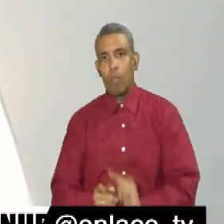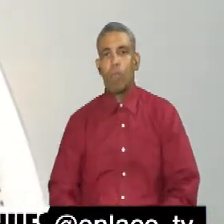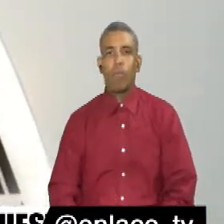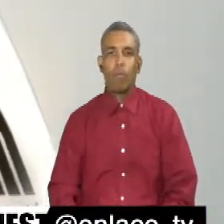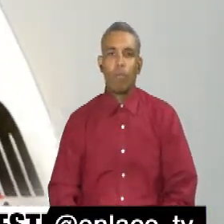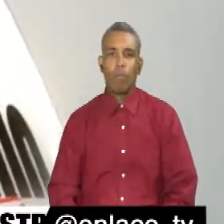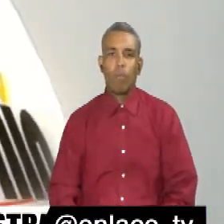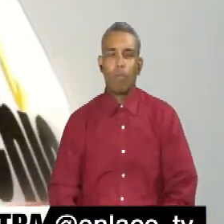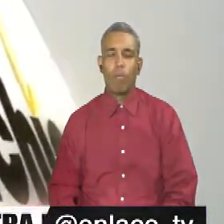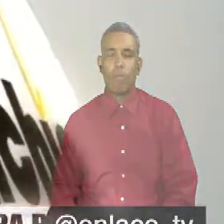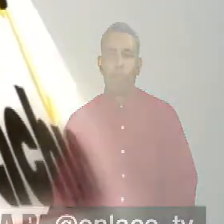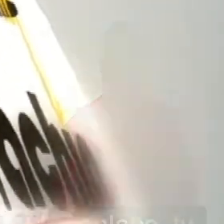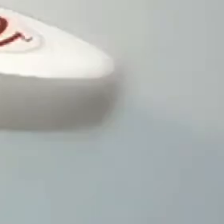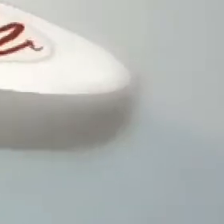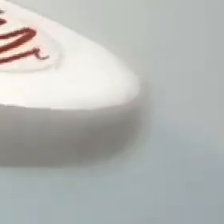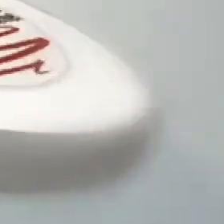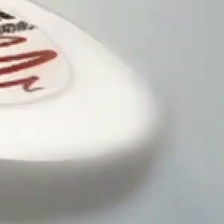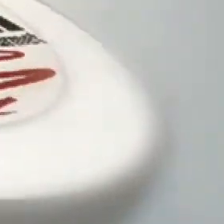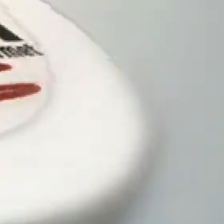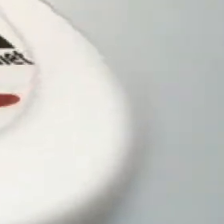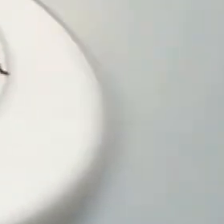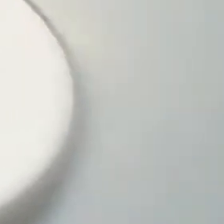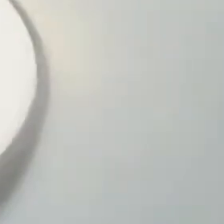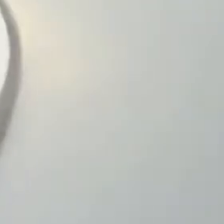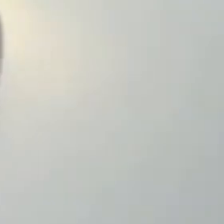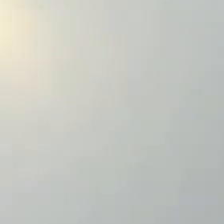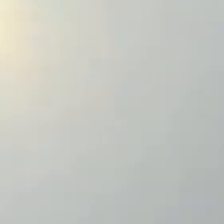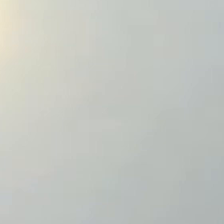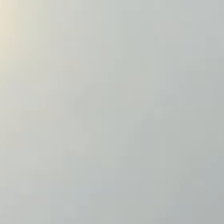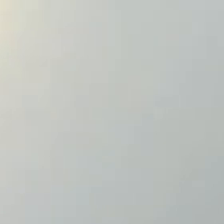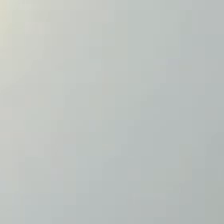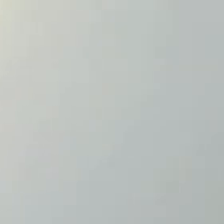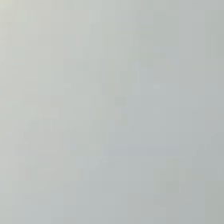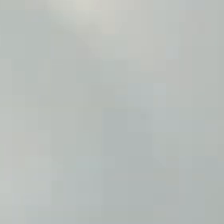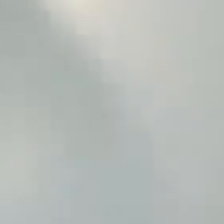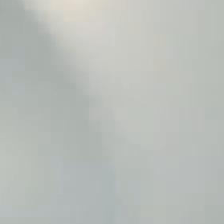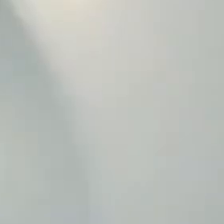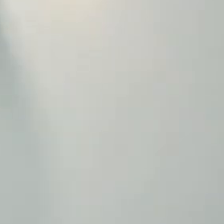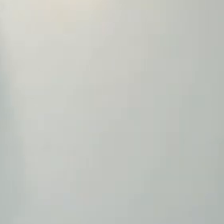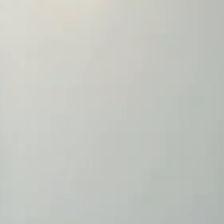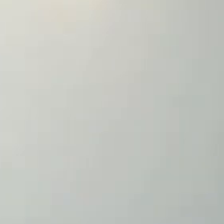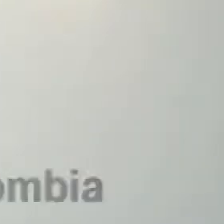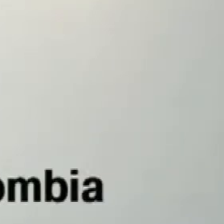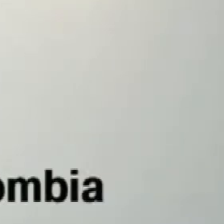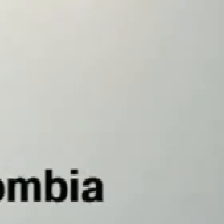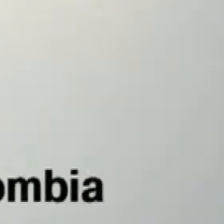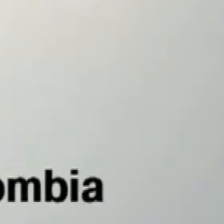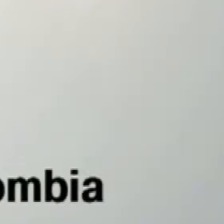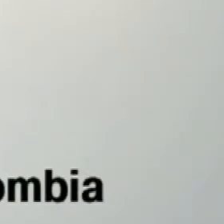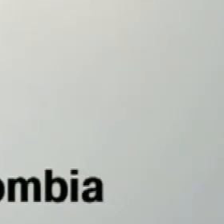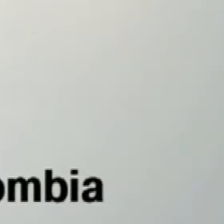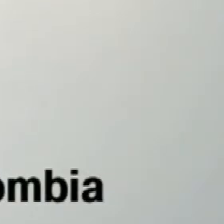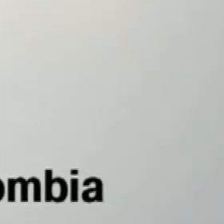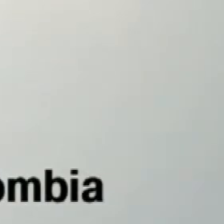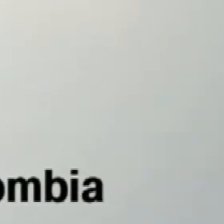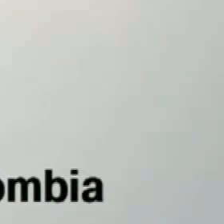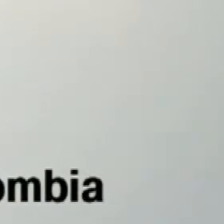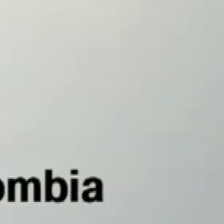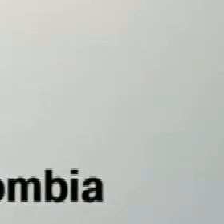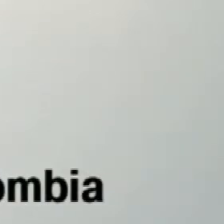Hasta aquí los deportes, con el patrocinio de Restaurante El Machín Gourmet, ahora en su nueva sede en el barrio Colombia.